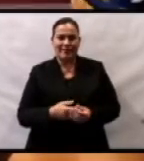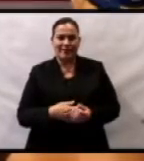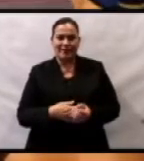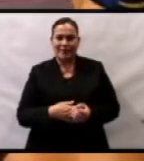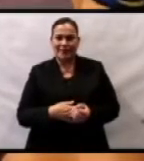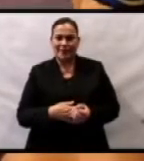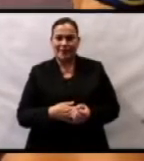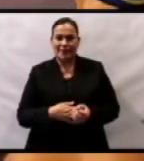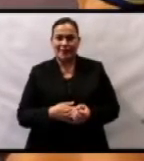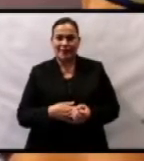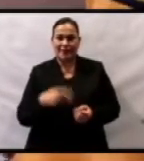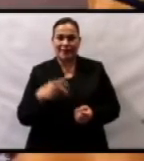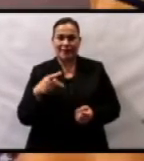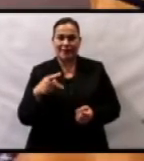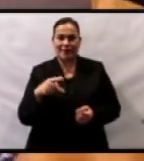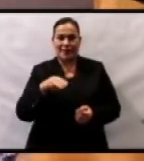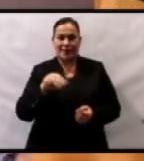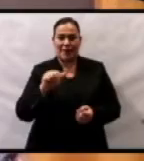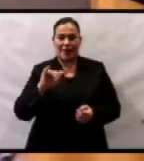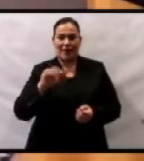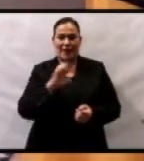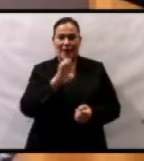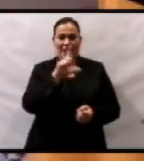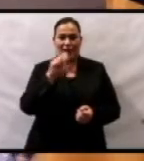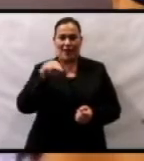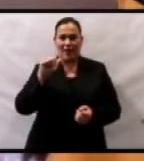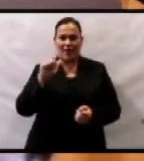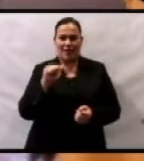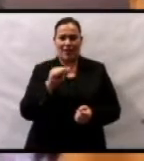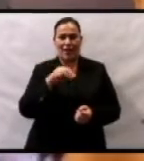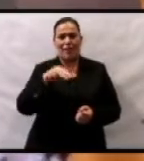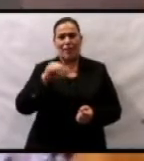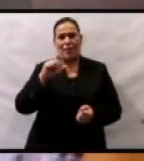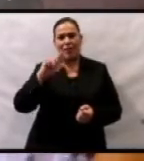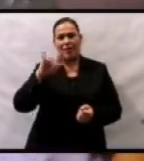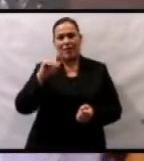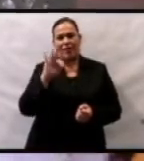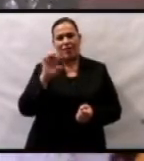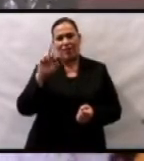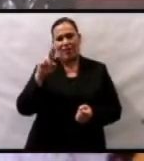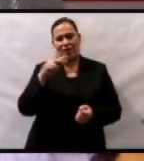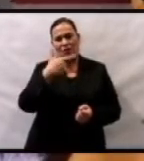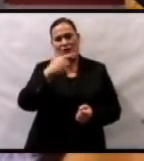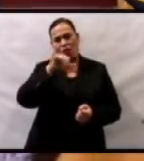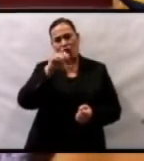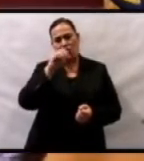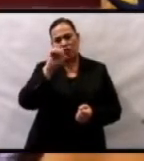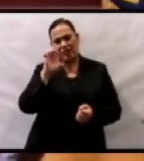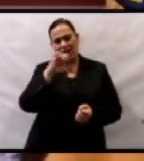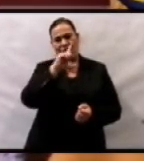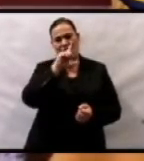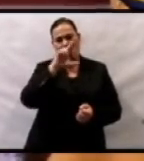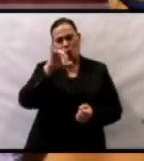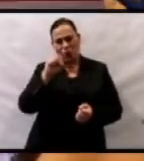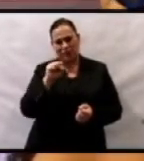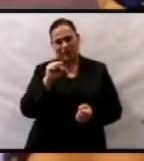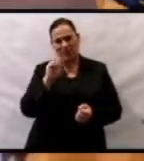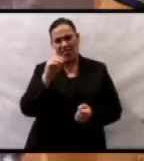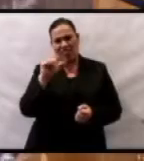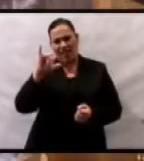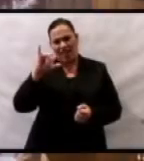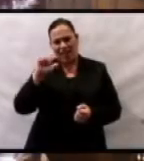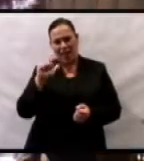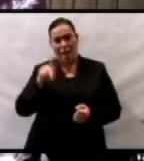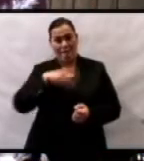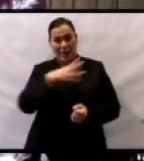María Elena, Marifer, José Luis, Poncho, Andrés y Dalia, mis hijos, siempre presentes a pesar de